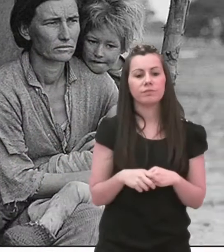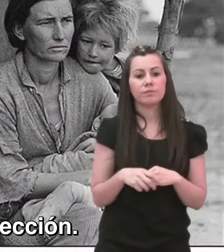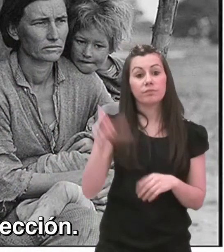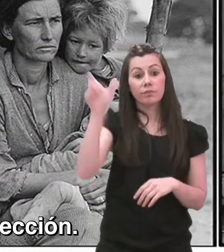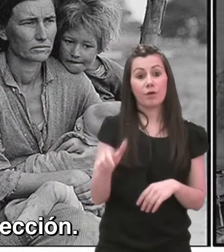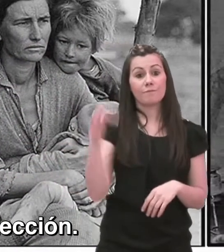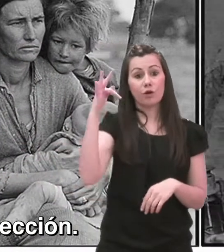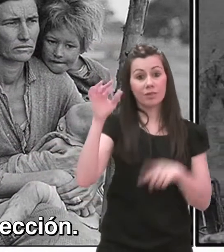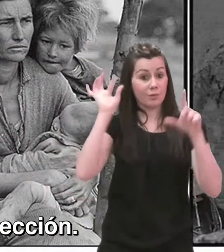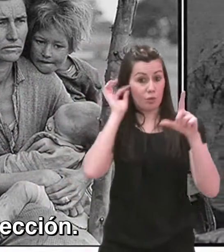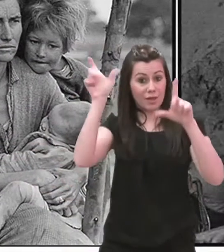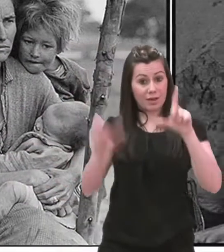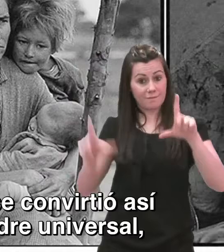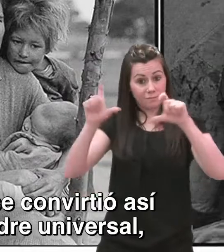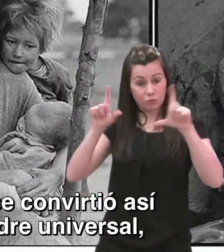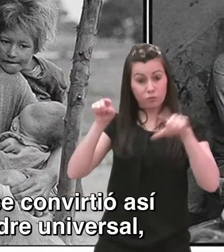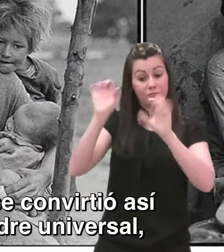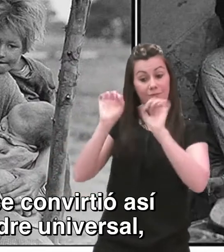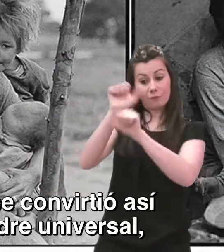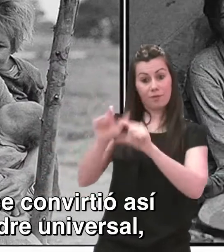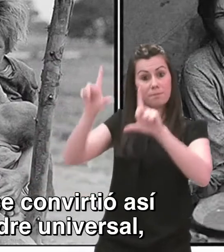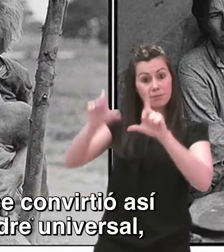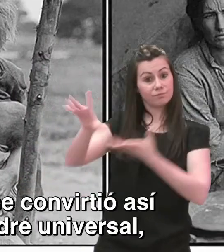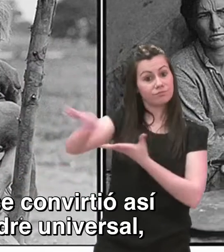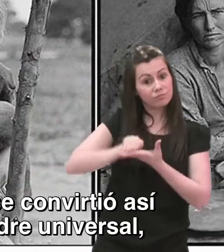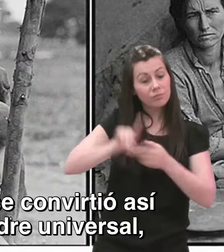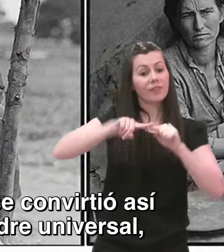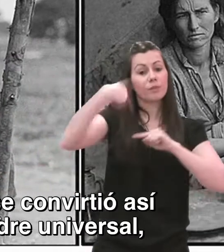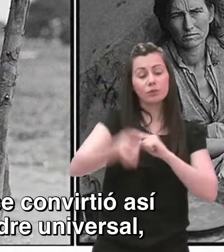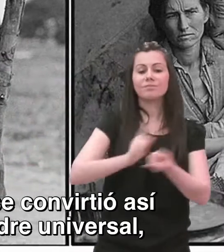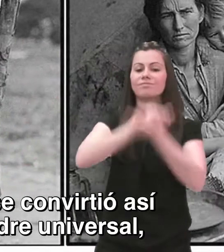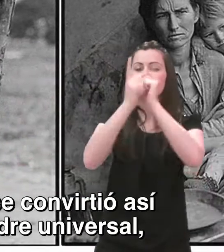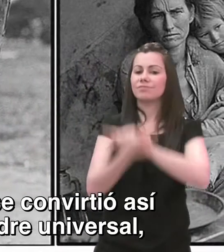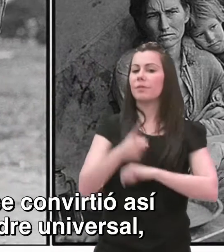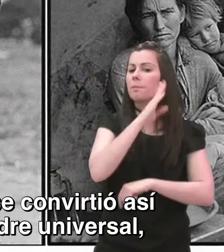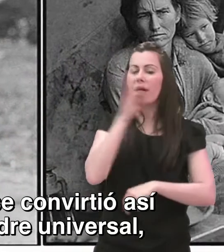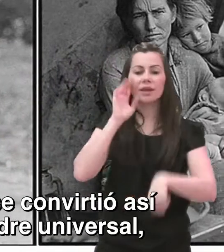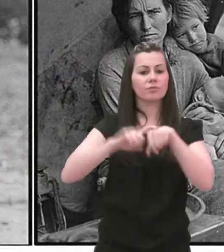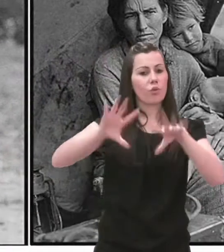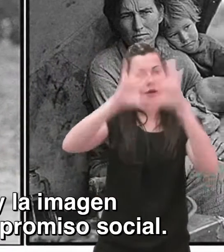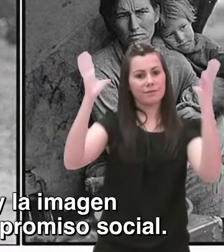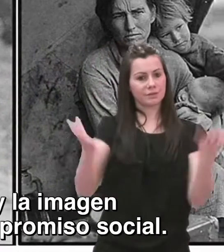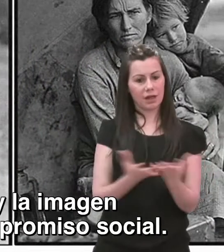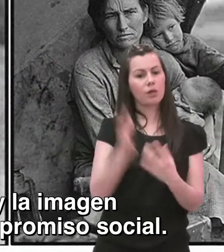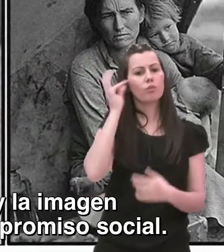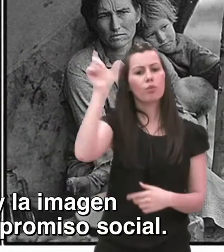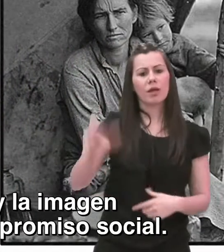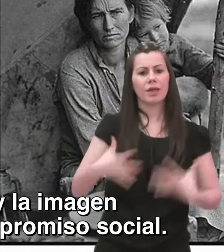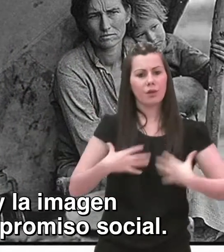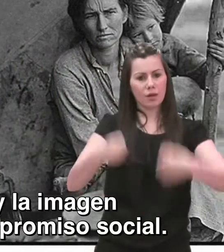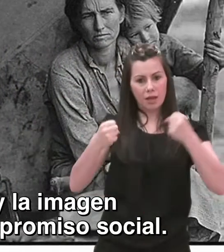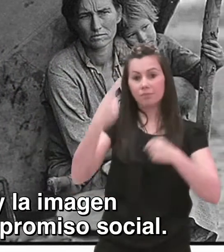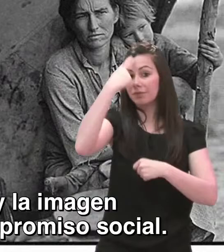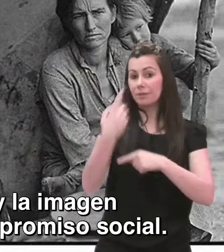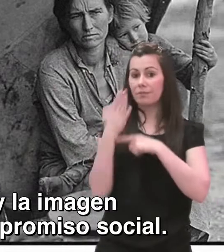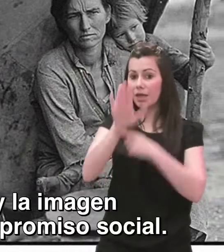cuerpo buscando protección. Florence Thompson se convirtió así en una suerte de madre universal, de mujer heroína,